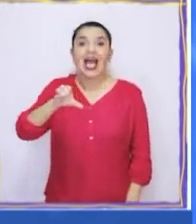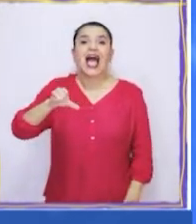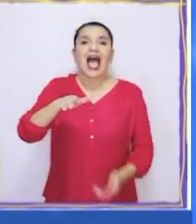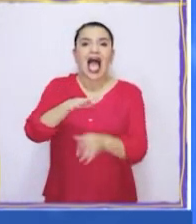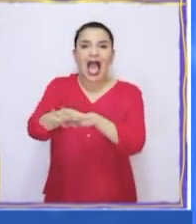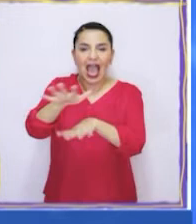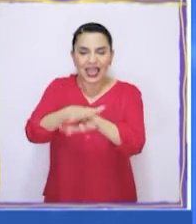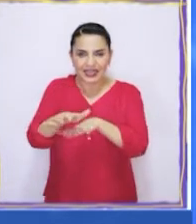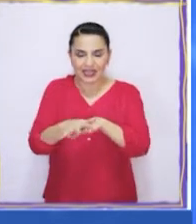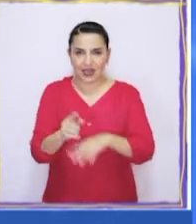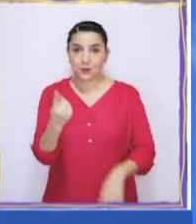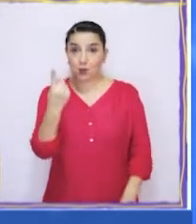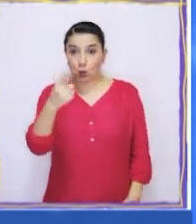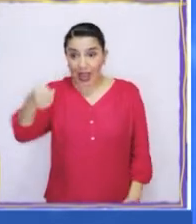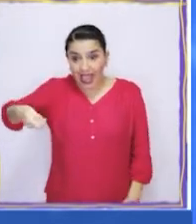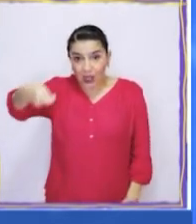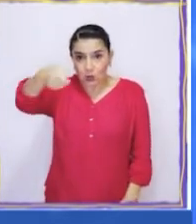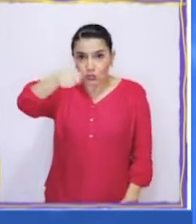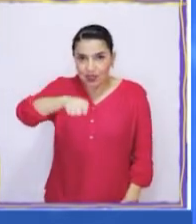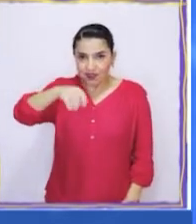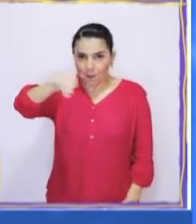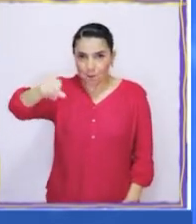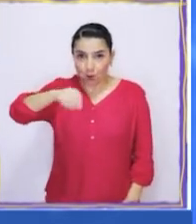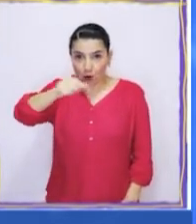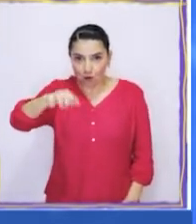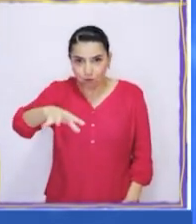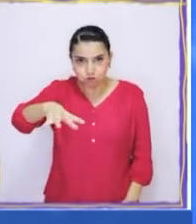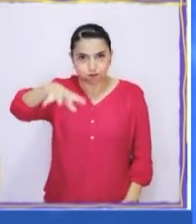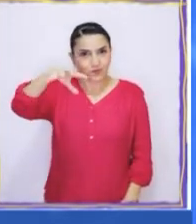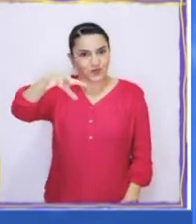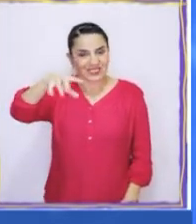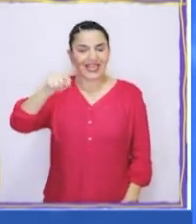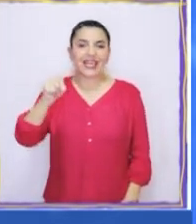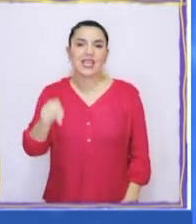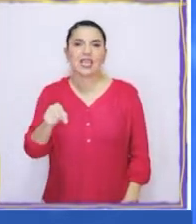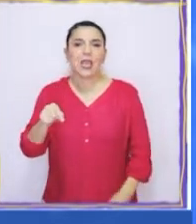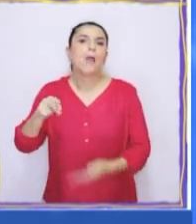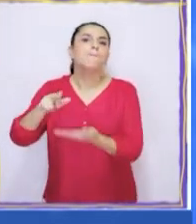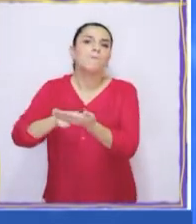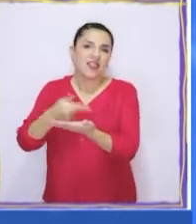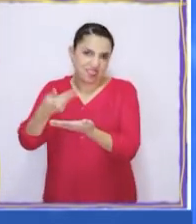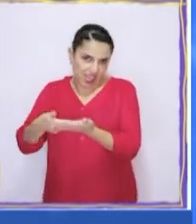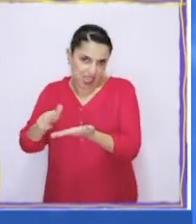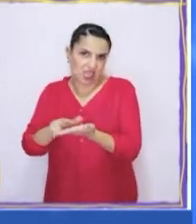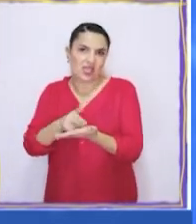una cucharadita de polvo de hornear y mantequilla